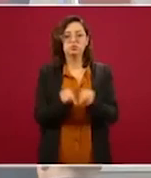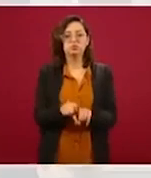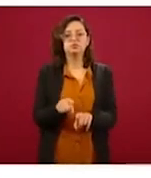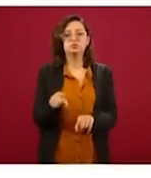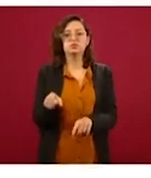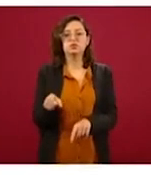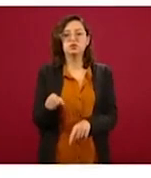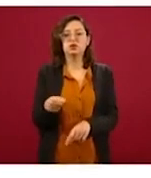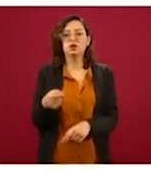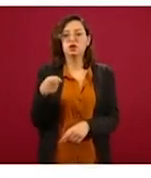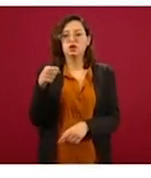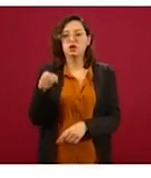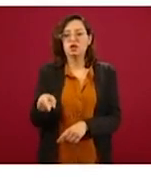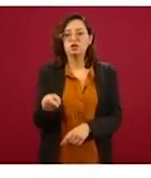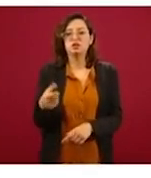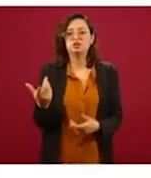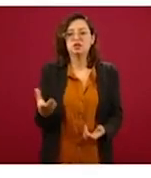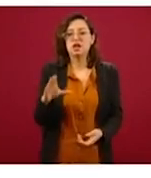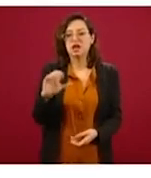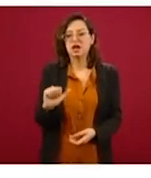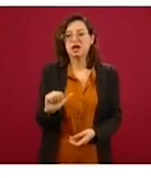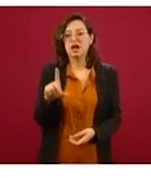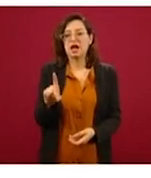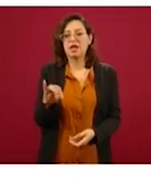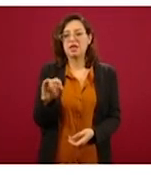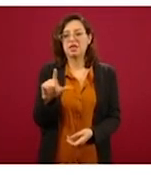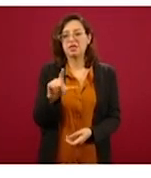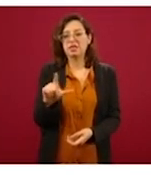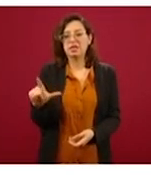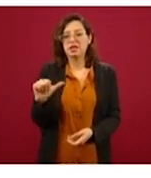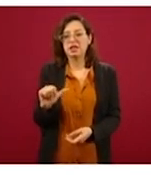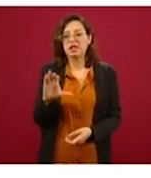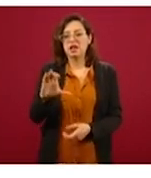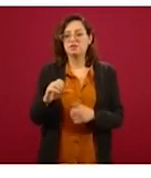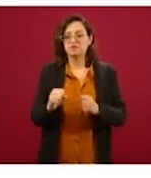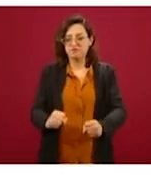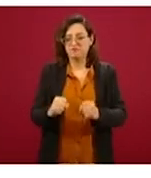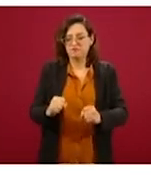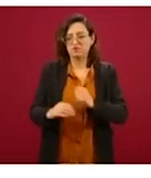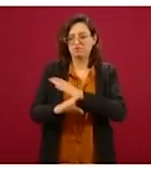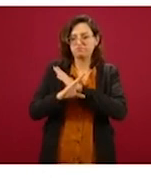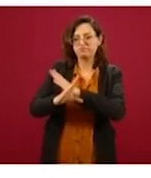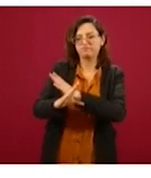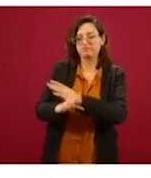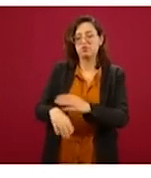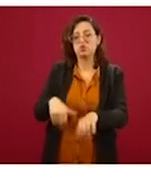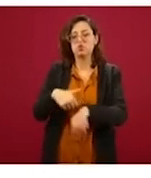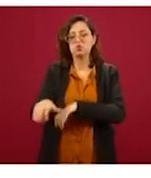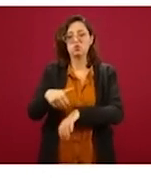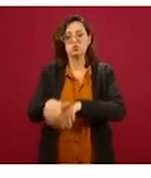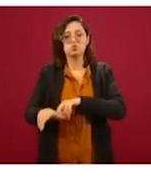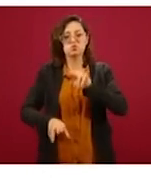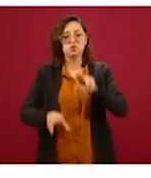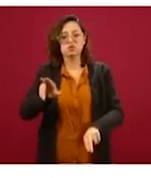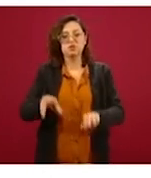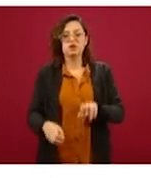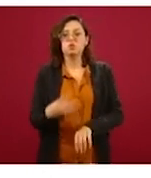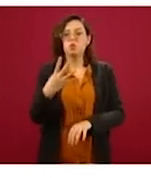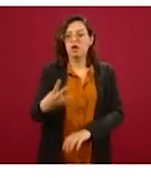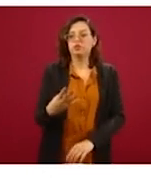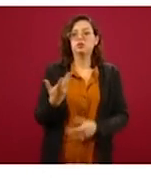un vehículo Cadillac blindado, blindaje grado 4. Igual trae un precio muy por debajo del valor de